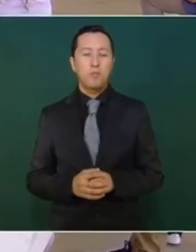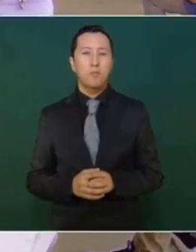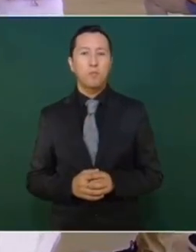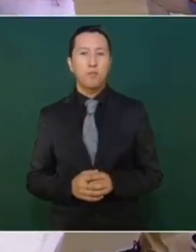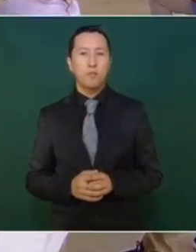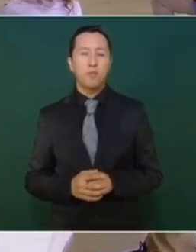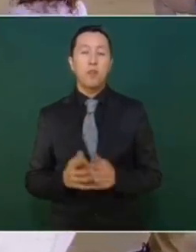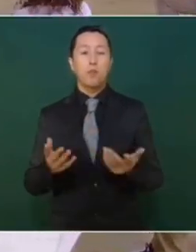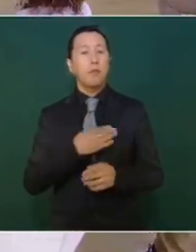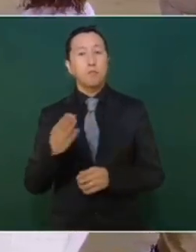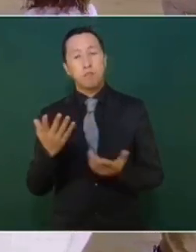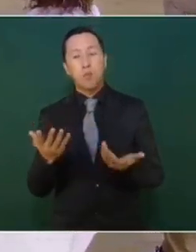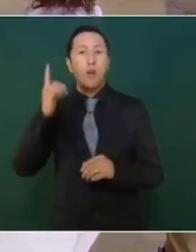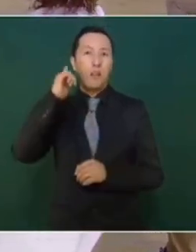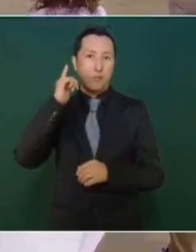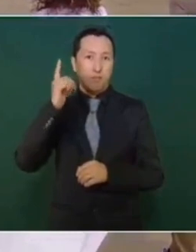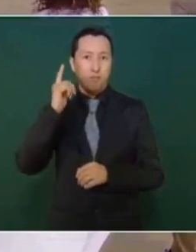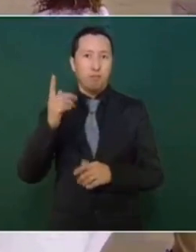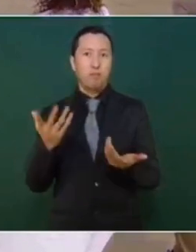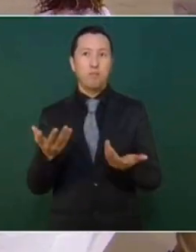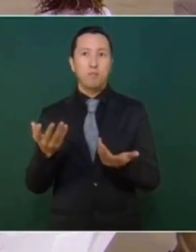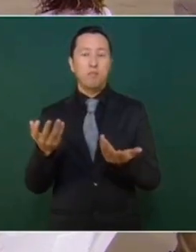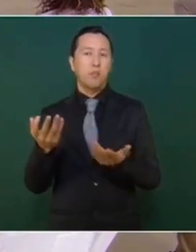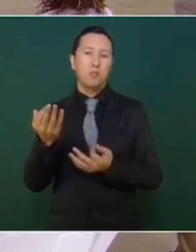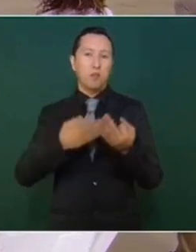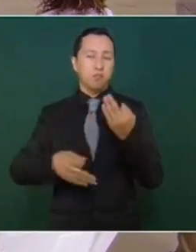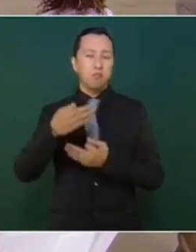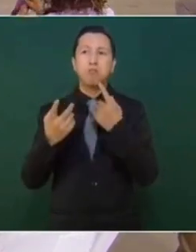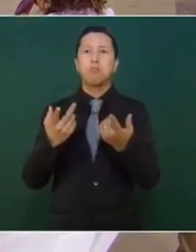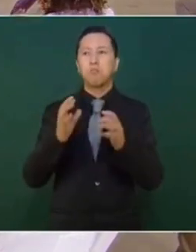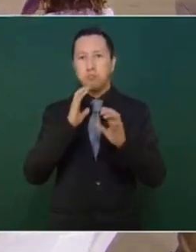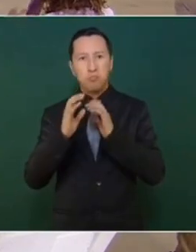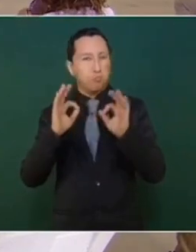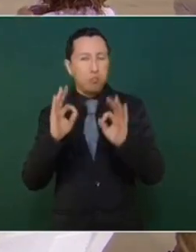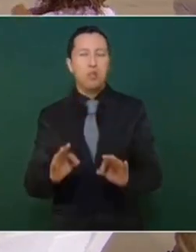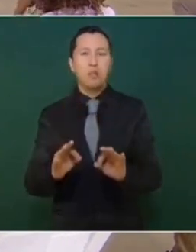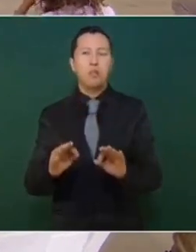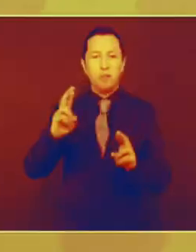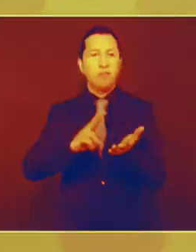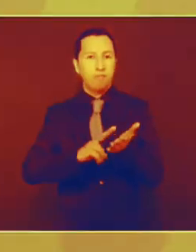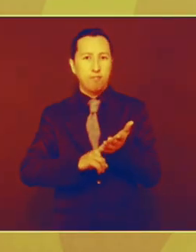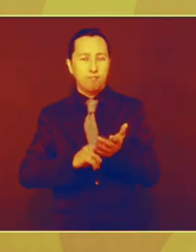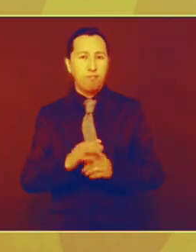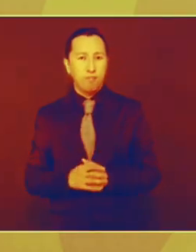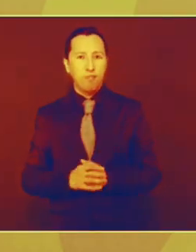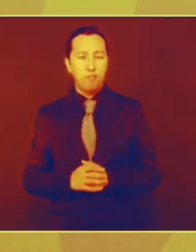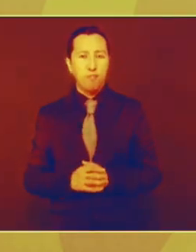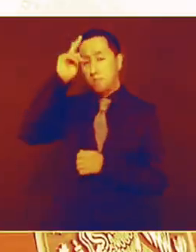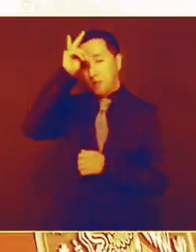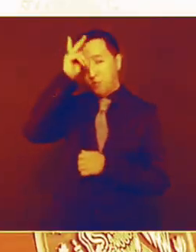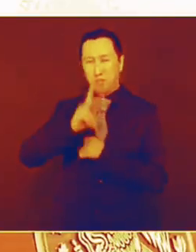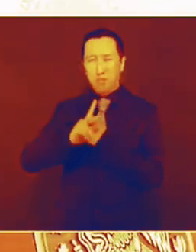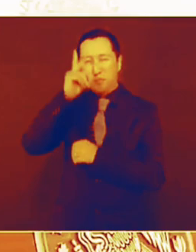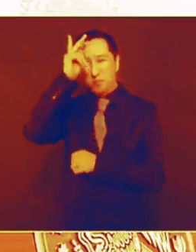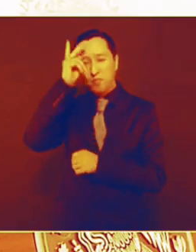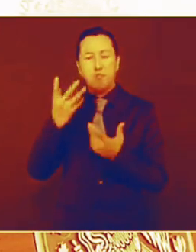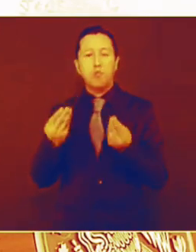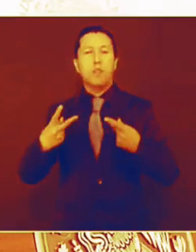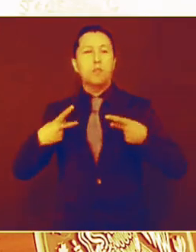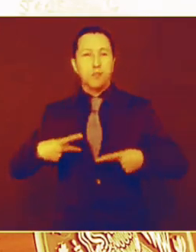Entonces, pues ojalá intervengan y que resuelvan mediante el diálogo, con el método democrático. La mayoría de la gente del Perú no